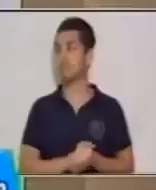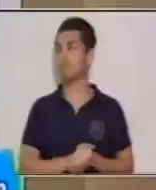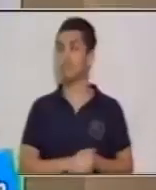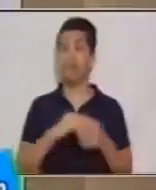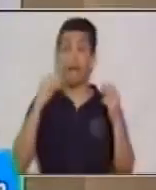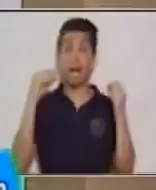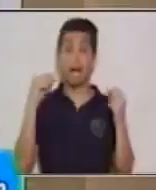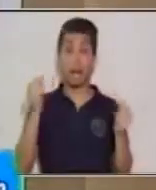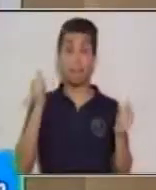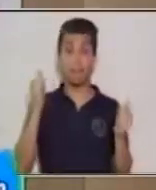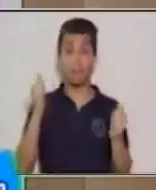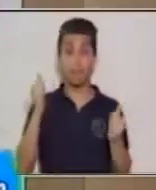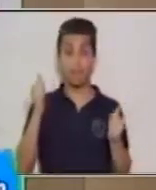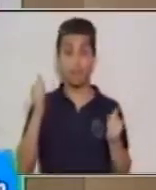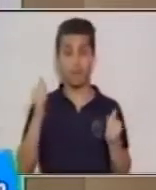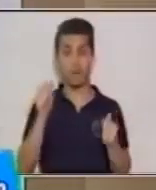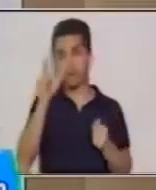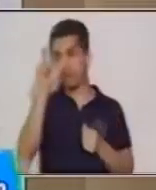Rápido.